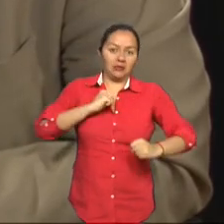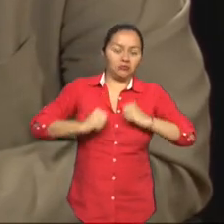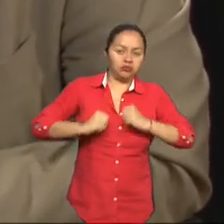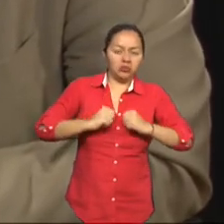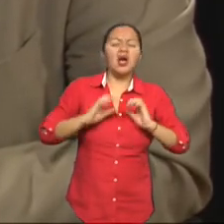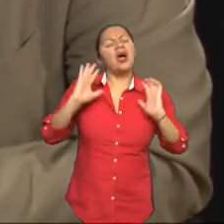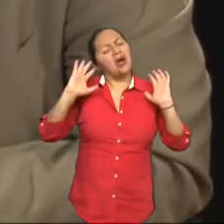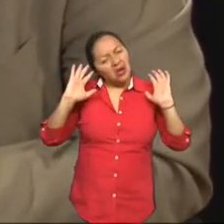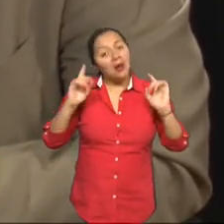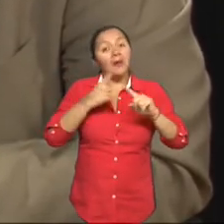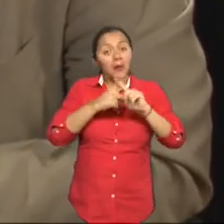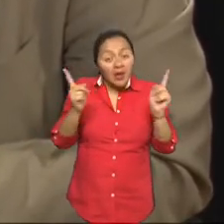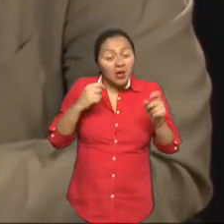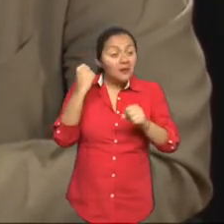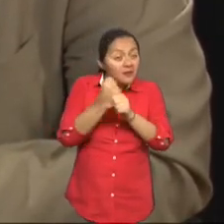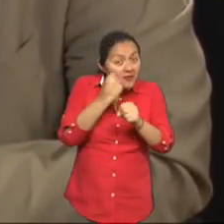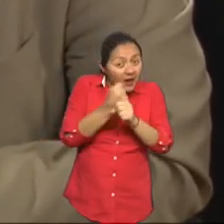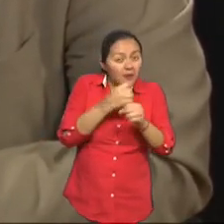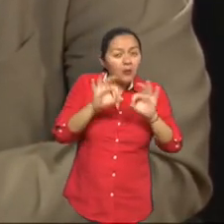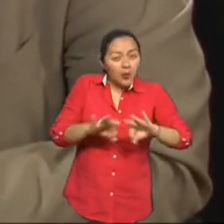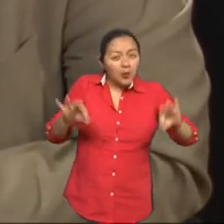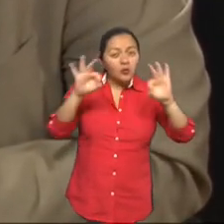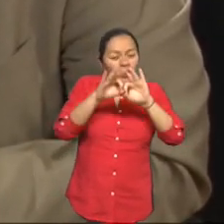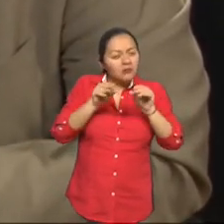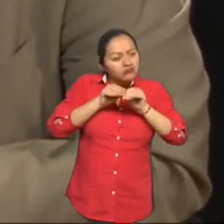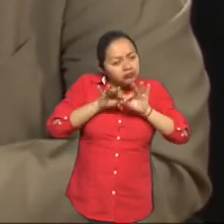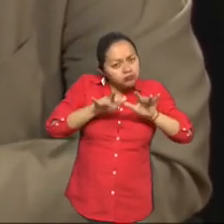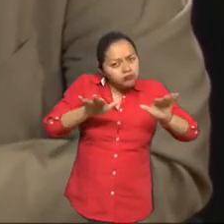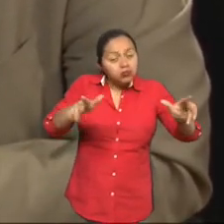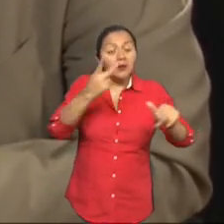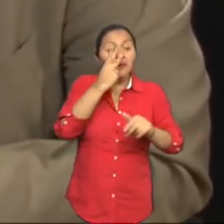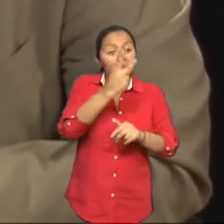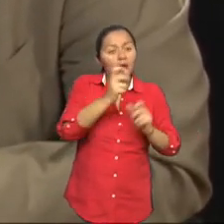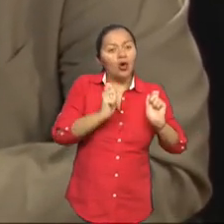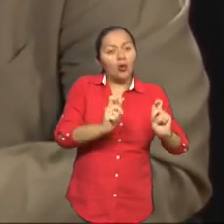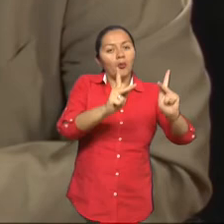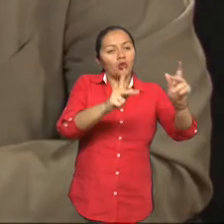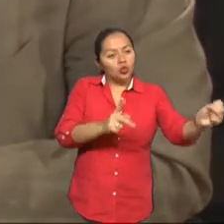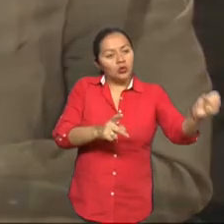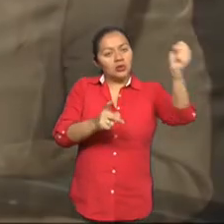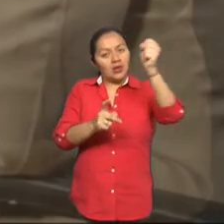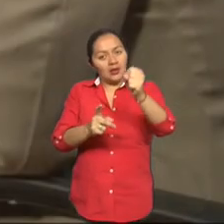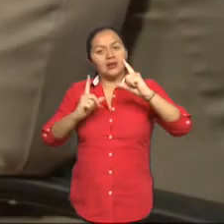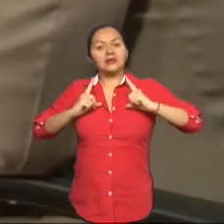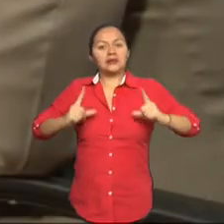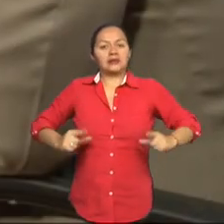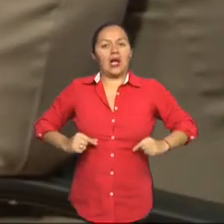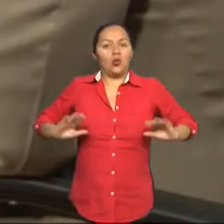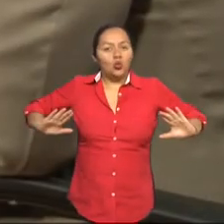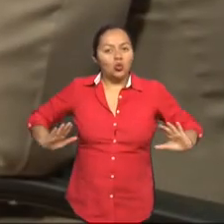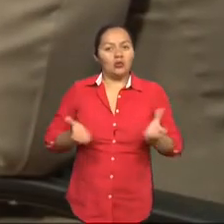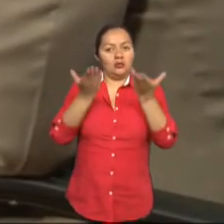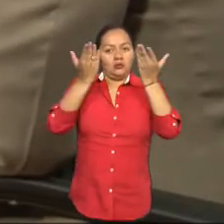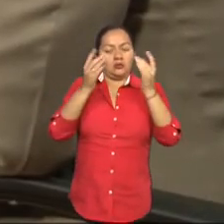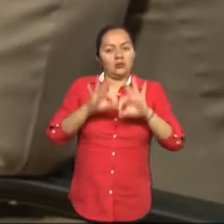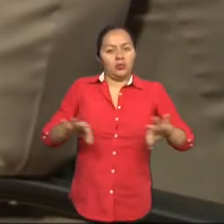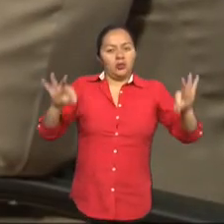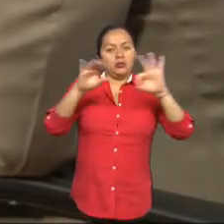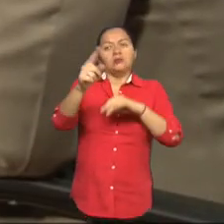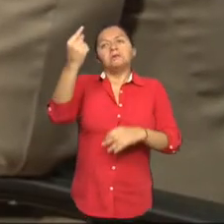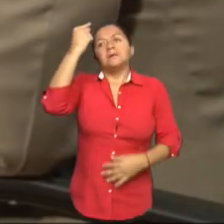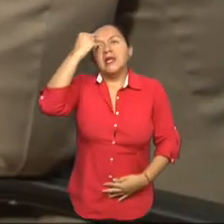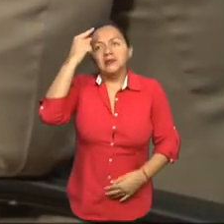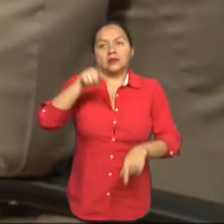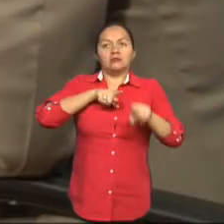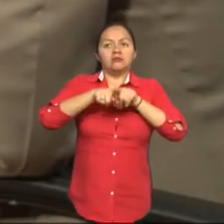fuerte para que muchas personas con discapacidad vean esto como una oportunidad para mejorar la salud. No solamente estamos pensando en